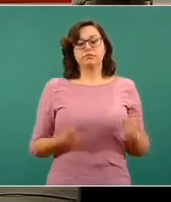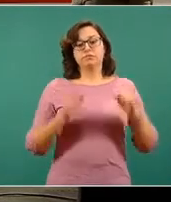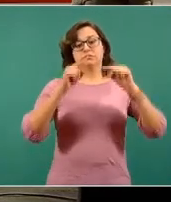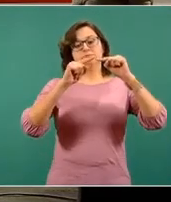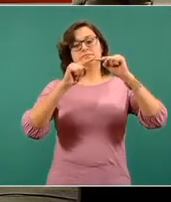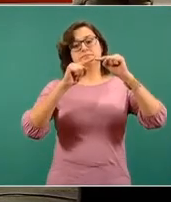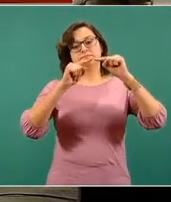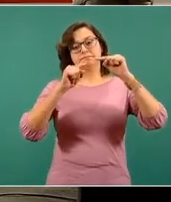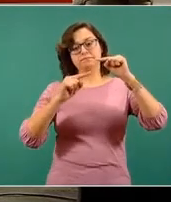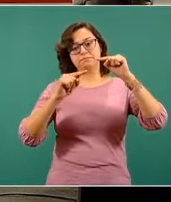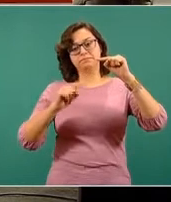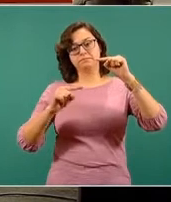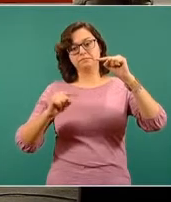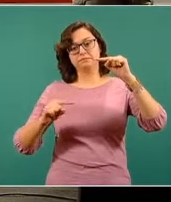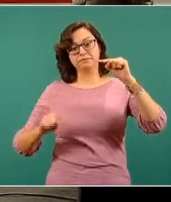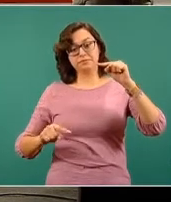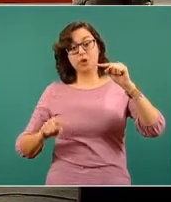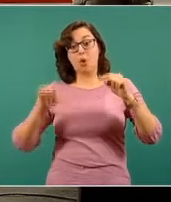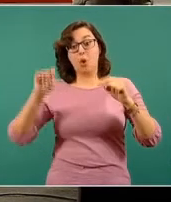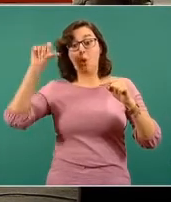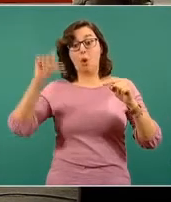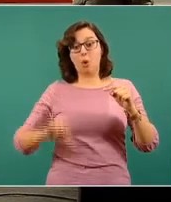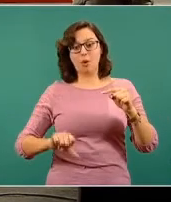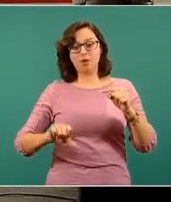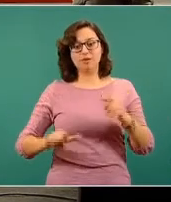que implicará nueva dotación.